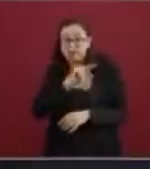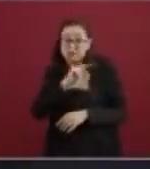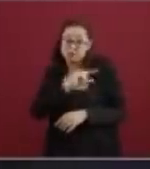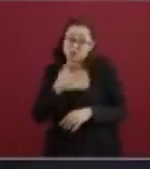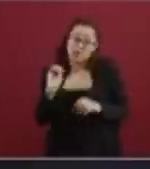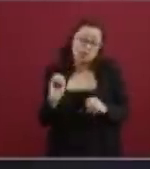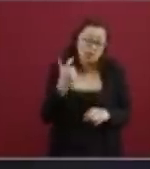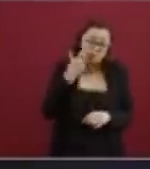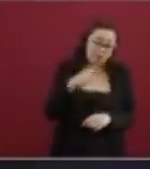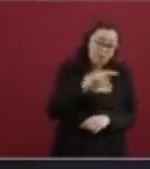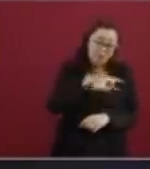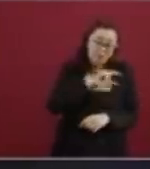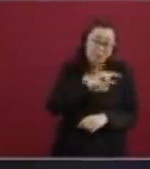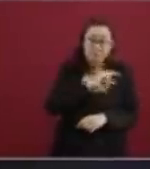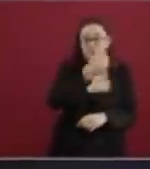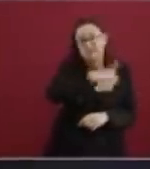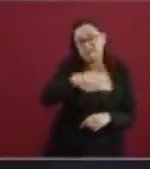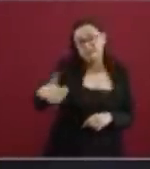sobre esto.